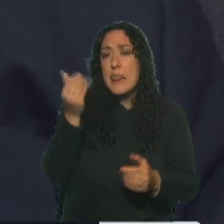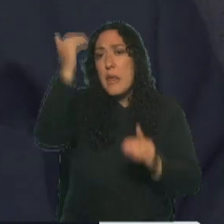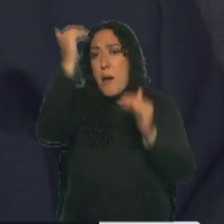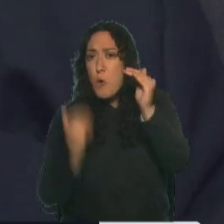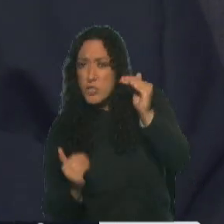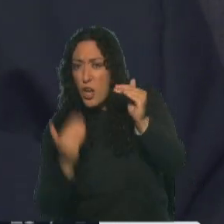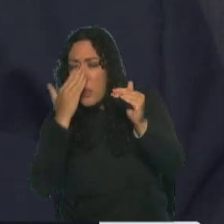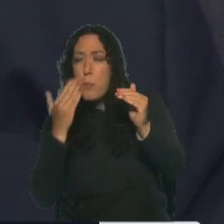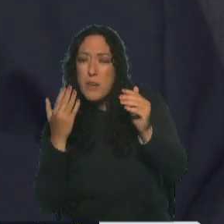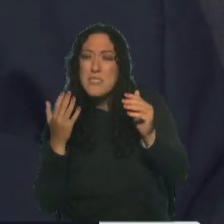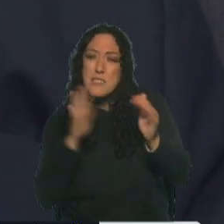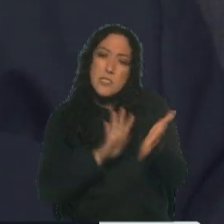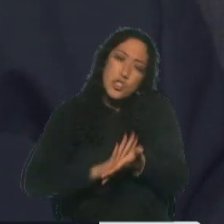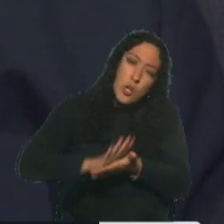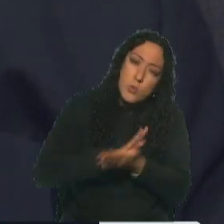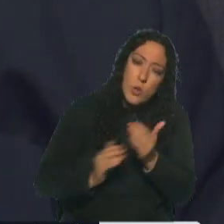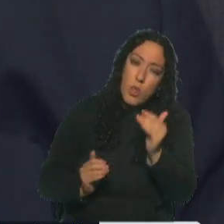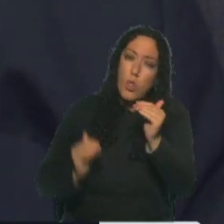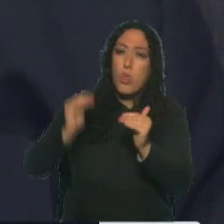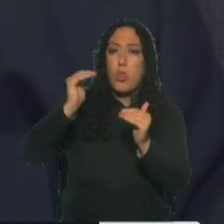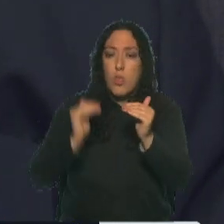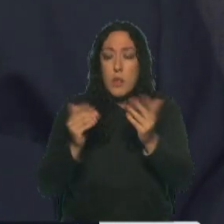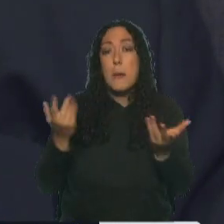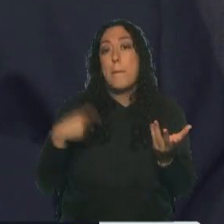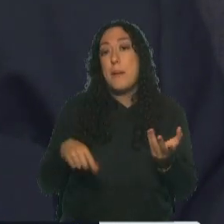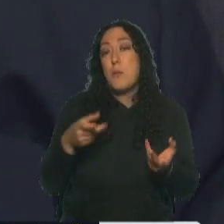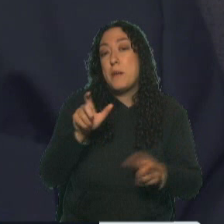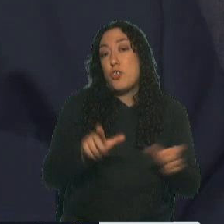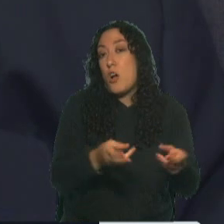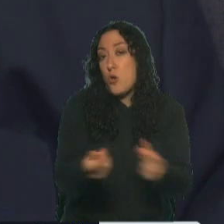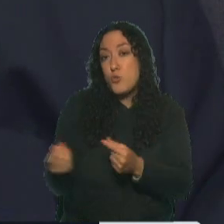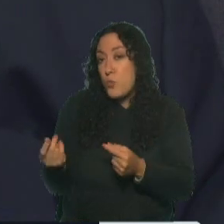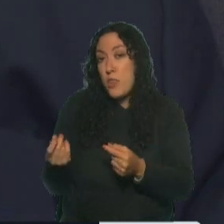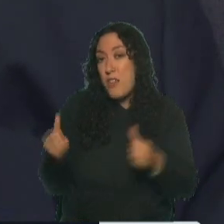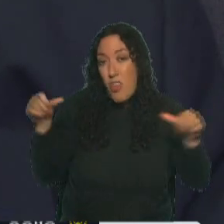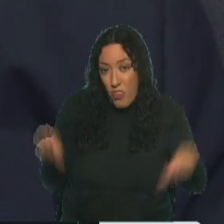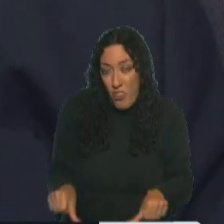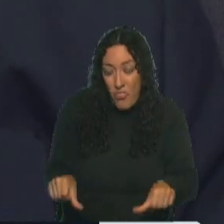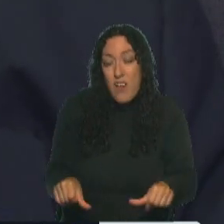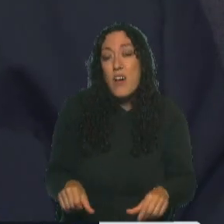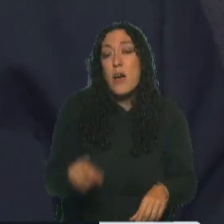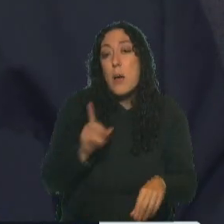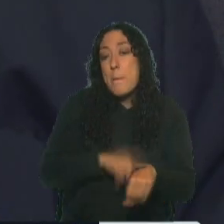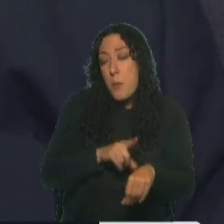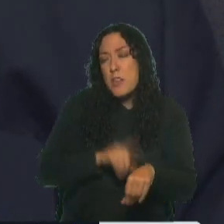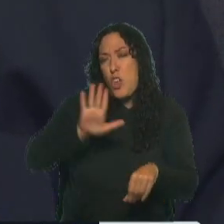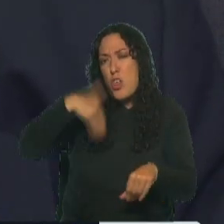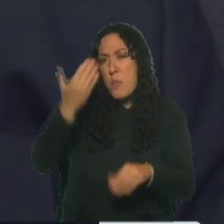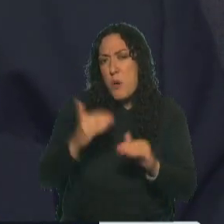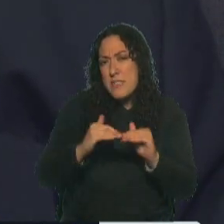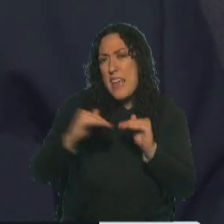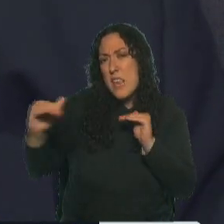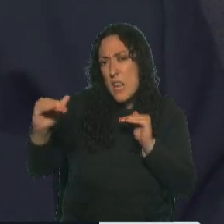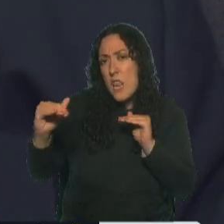reacomodamiento importante que obviamente repercute en el bolsillo del consumidor, ¿no es cierto? Pero en un momento se acomoda, se reacomodan las